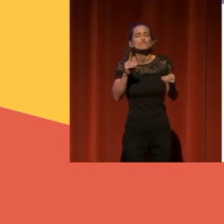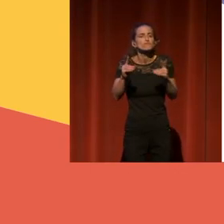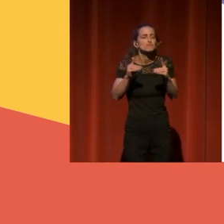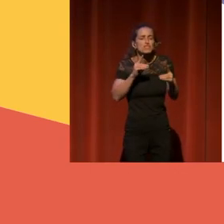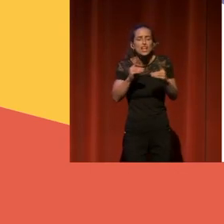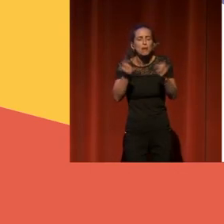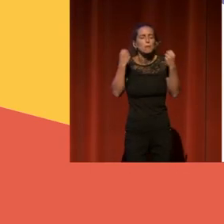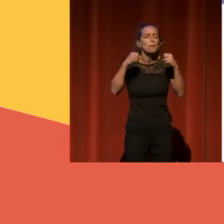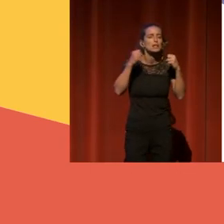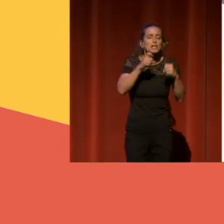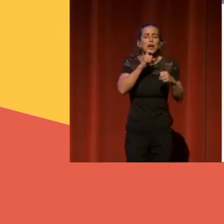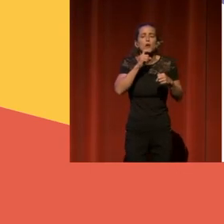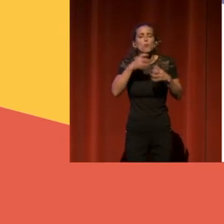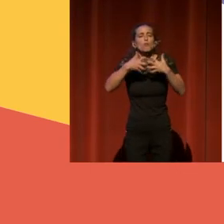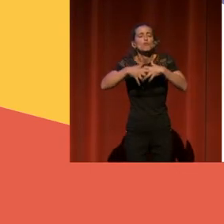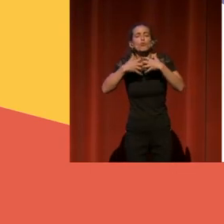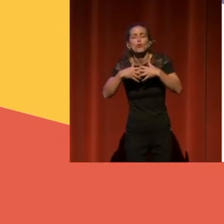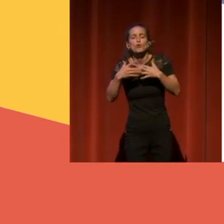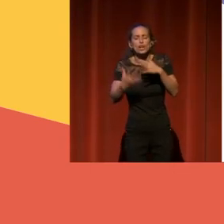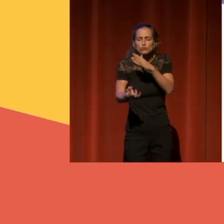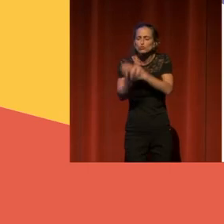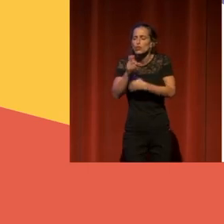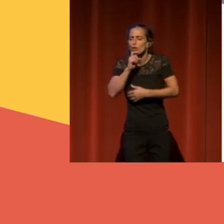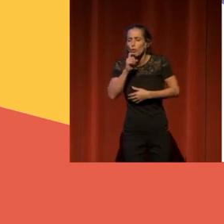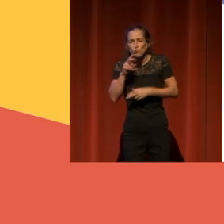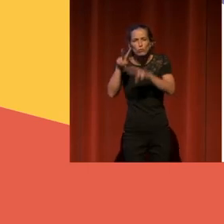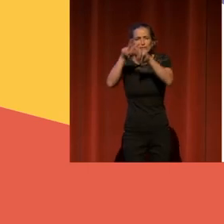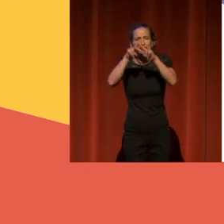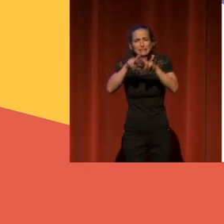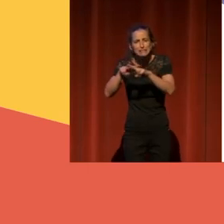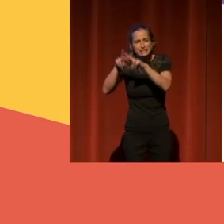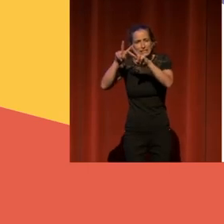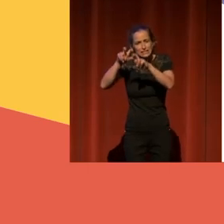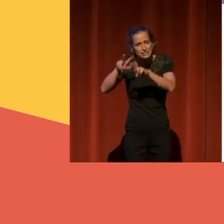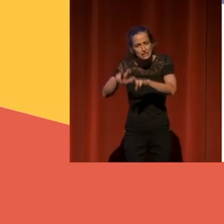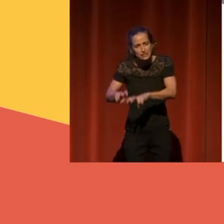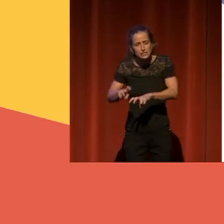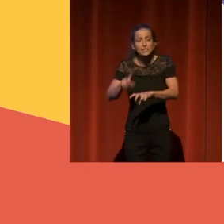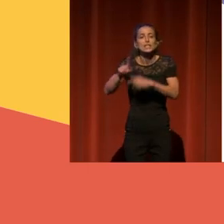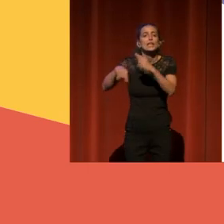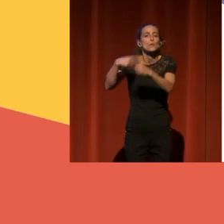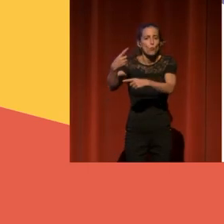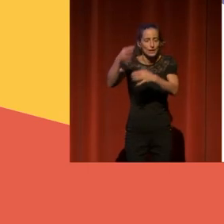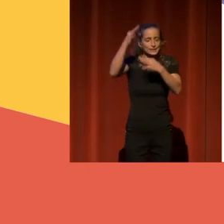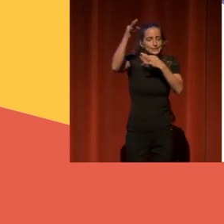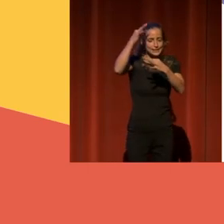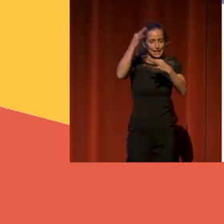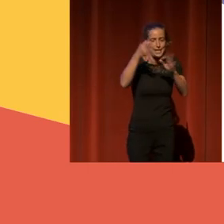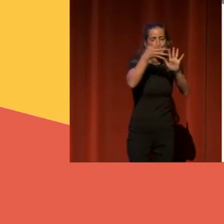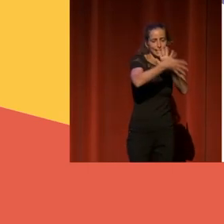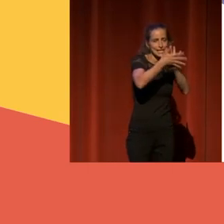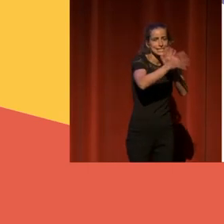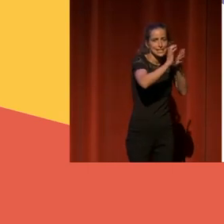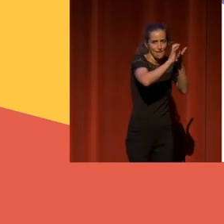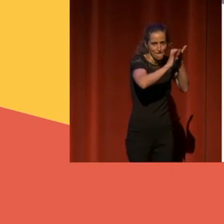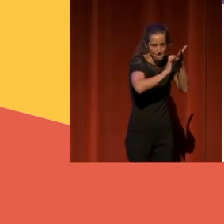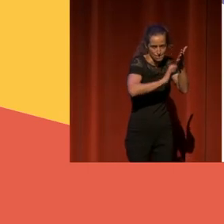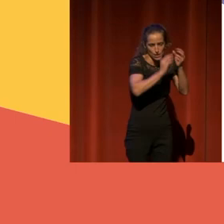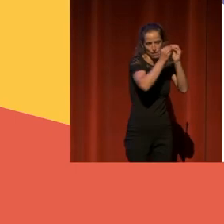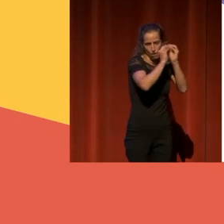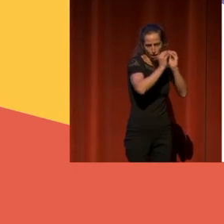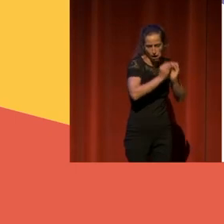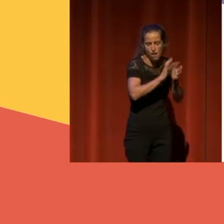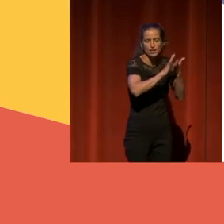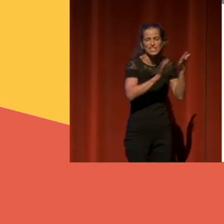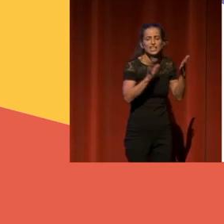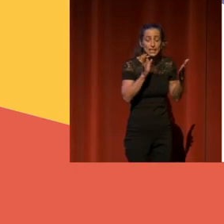cómo surgen y, sobre todo, cómo se van desarrollando para poder describir con detalle cómo funcionan las